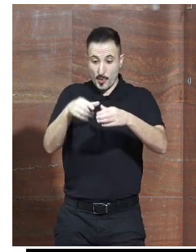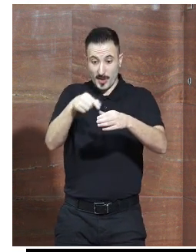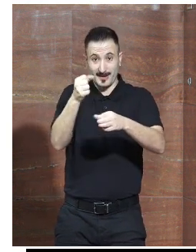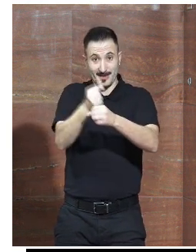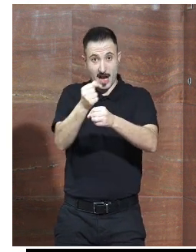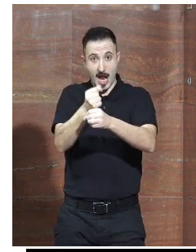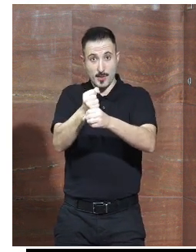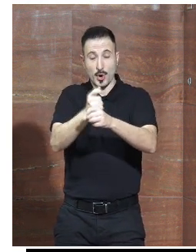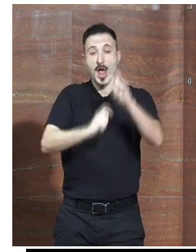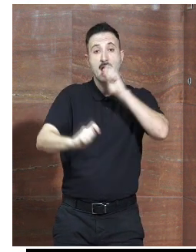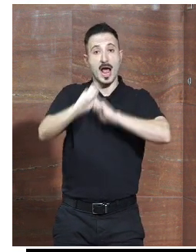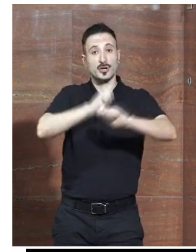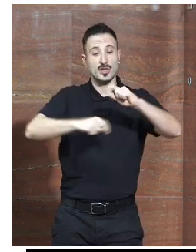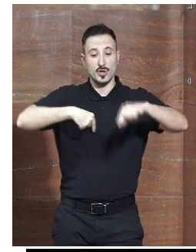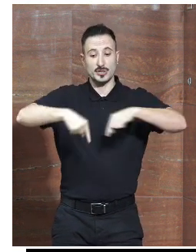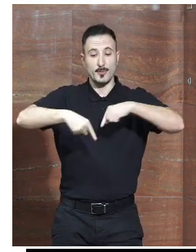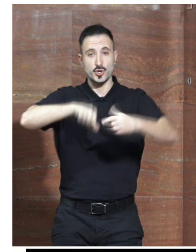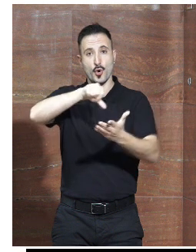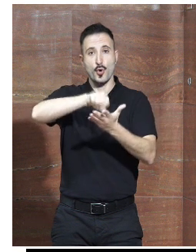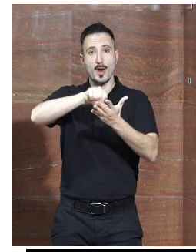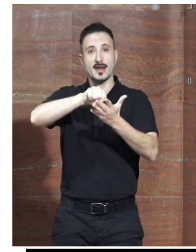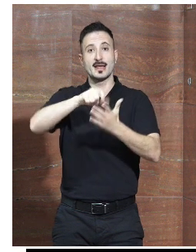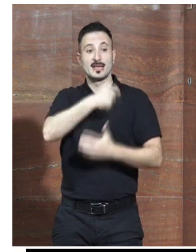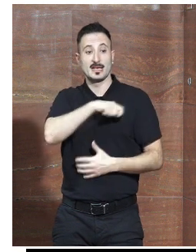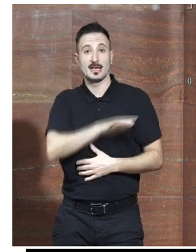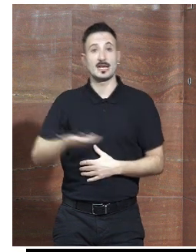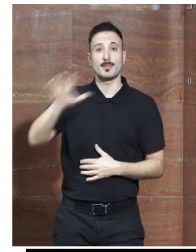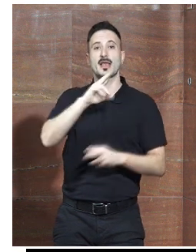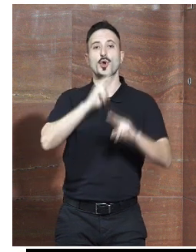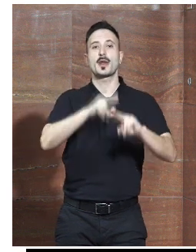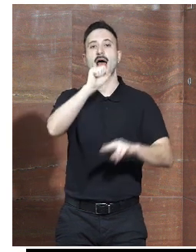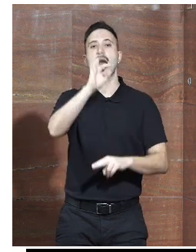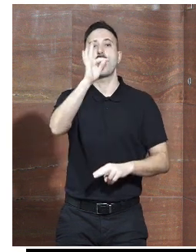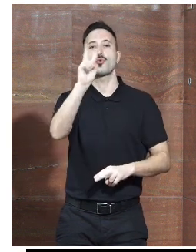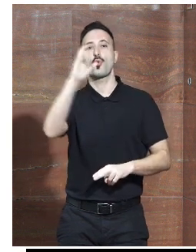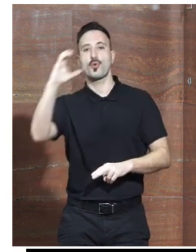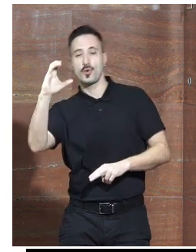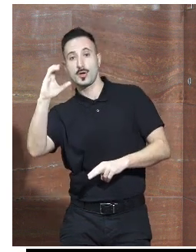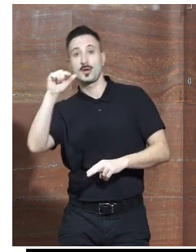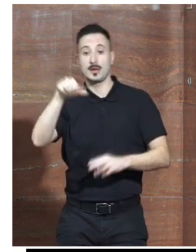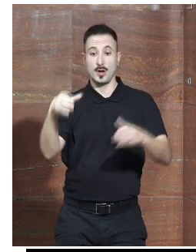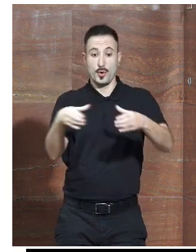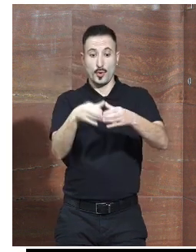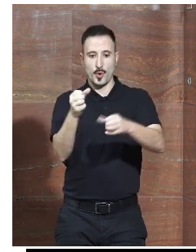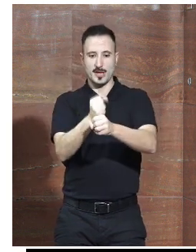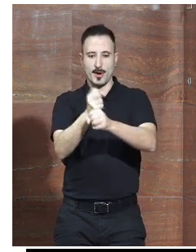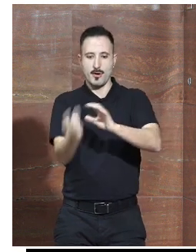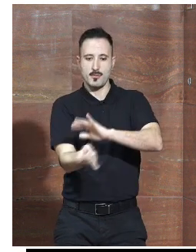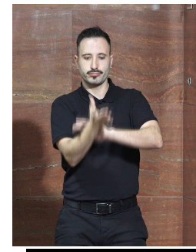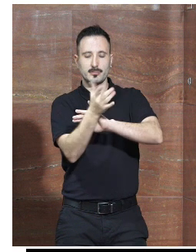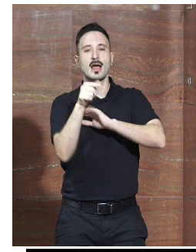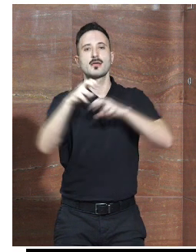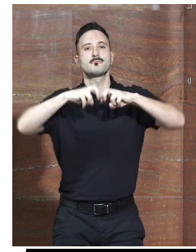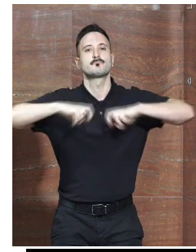de la Asociación de Transportes Urbanos y Metropolitanos de España, ATUC, hemos creado este grupo de trabajo donde nos